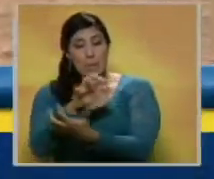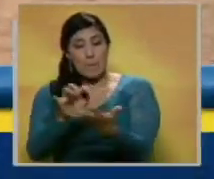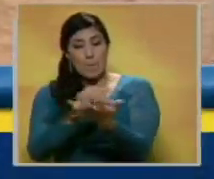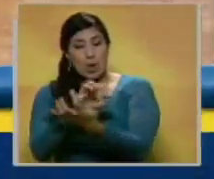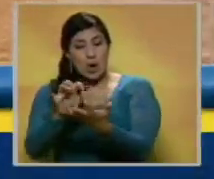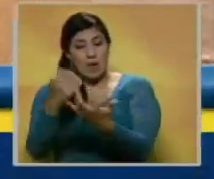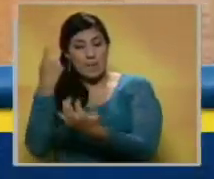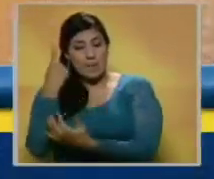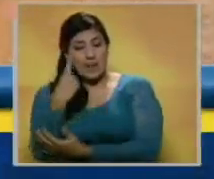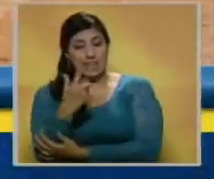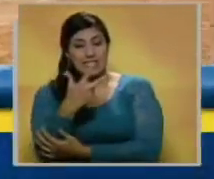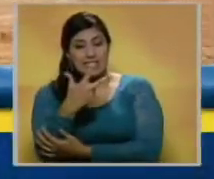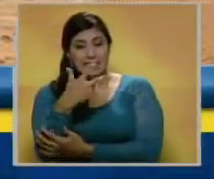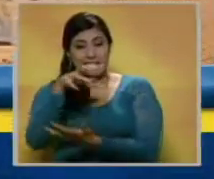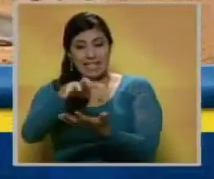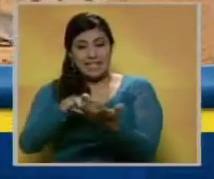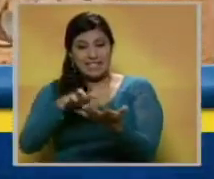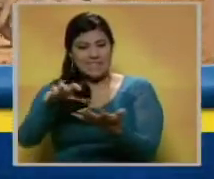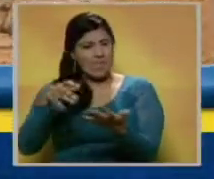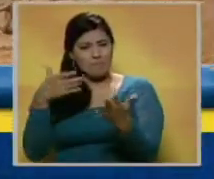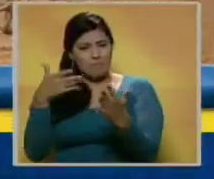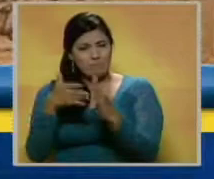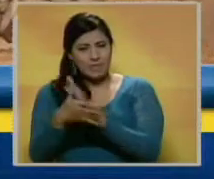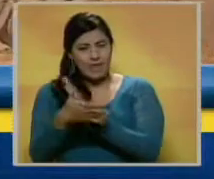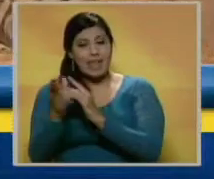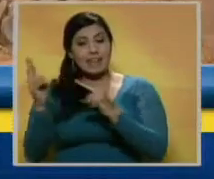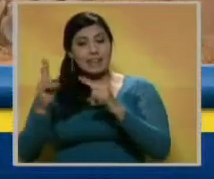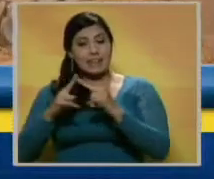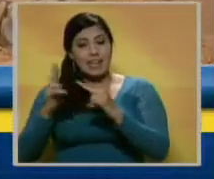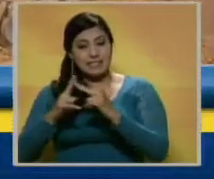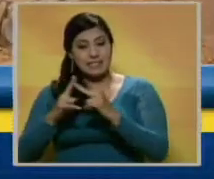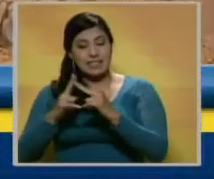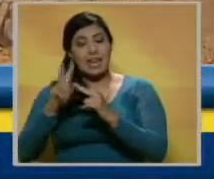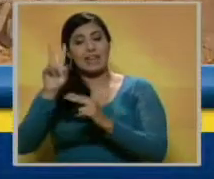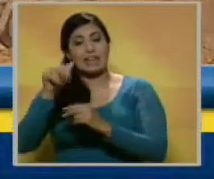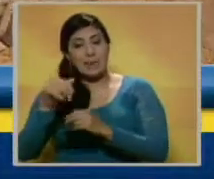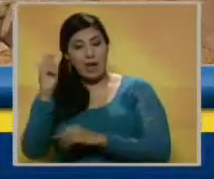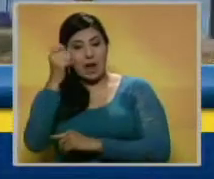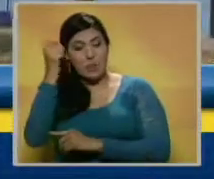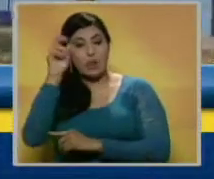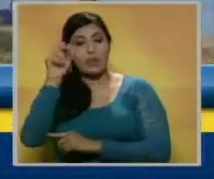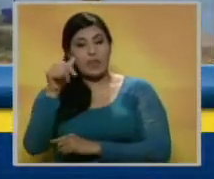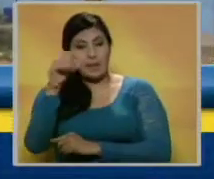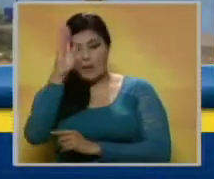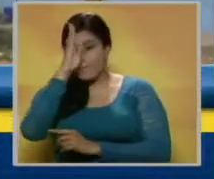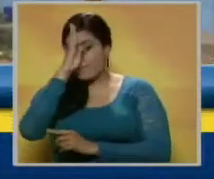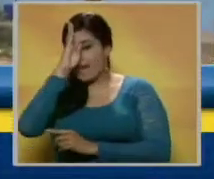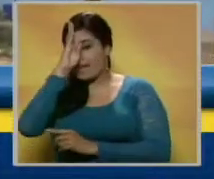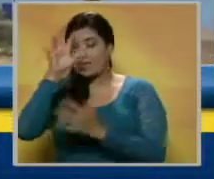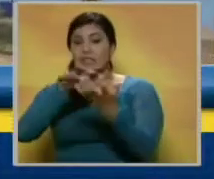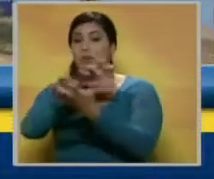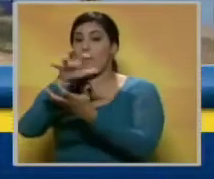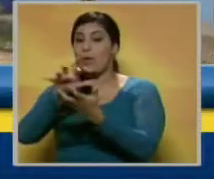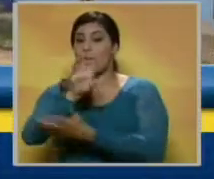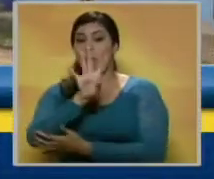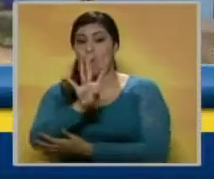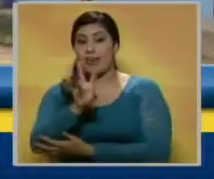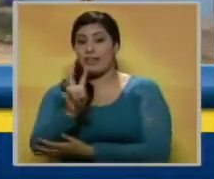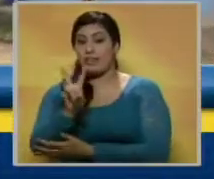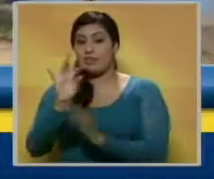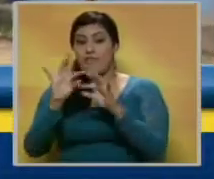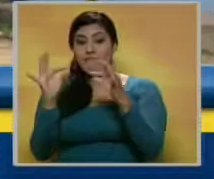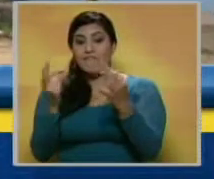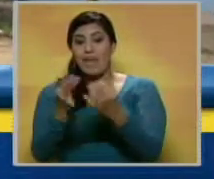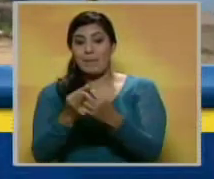contingencia se ha registrado en tres estados del país, específicamente en el estado Táchira, en el estado Apure y en el estado Barinas. Ha destacado que 42 familias se